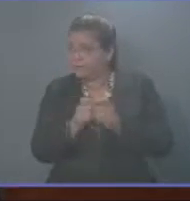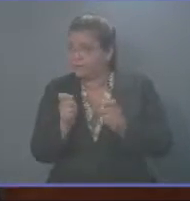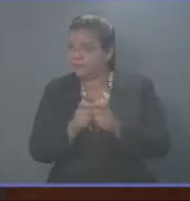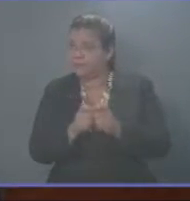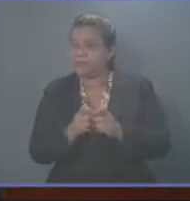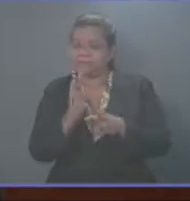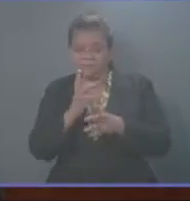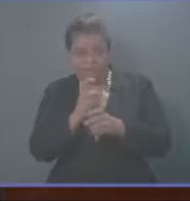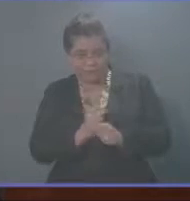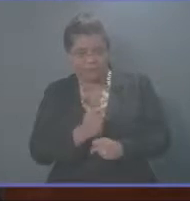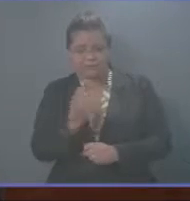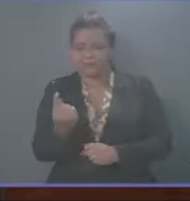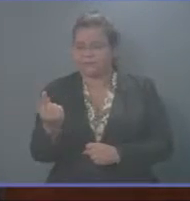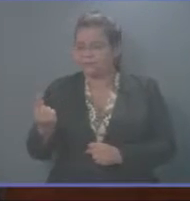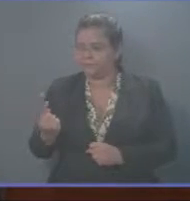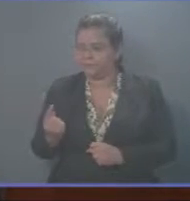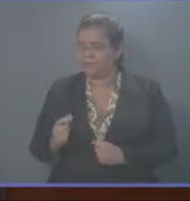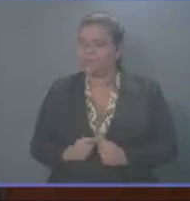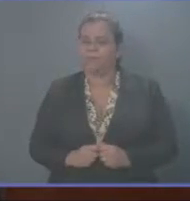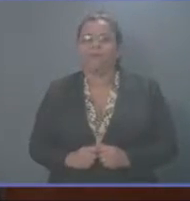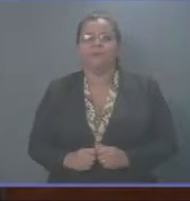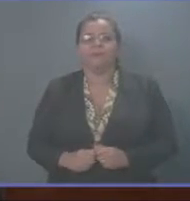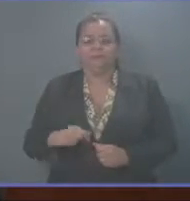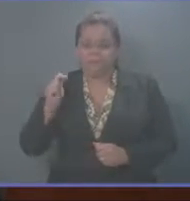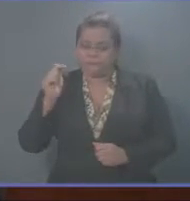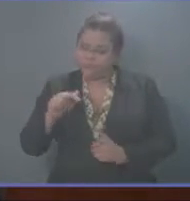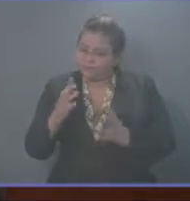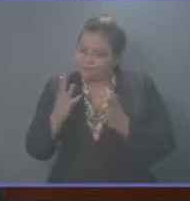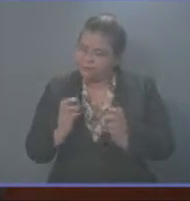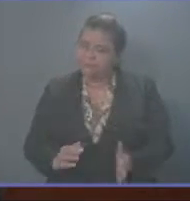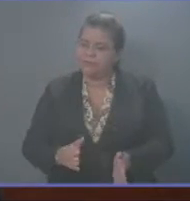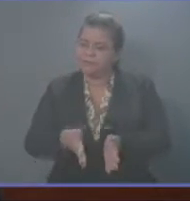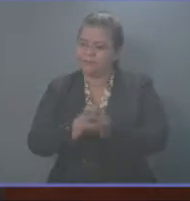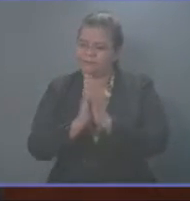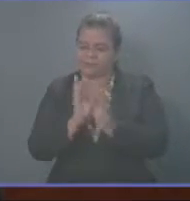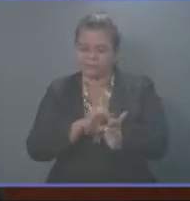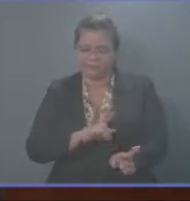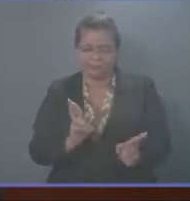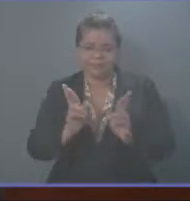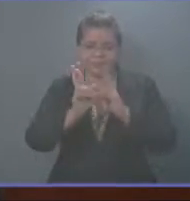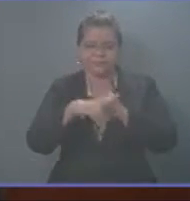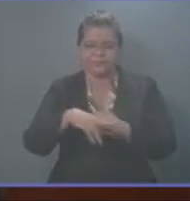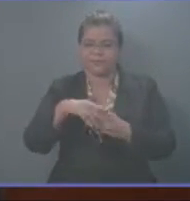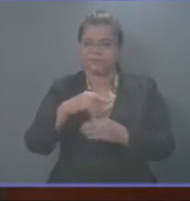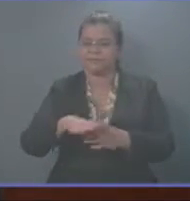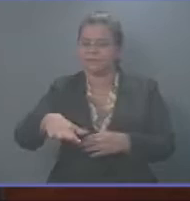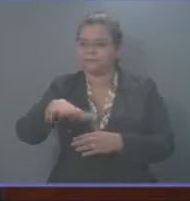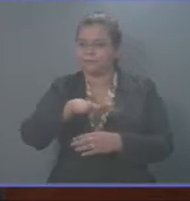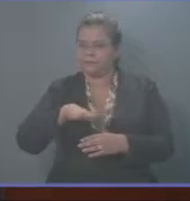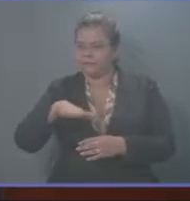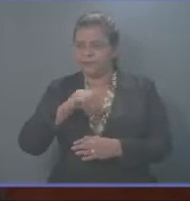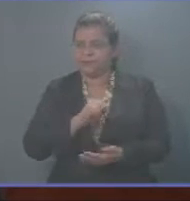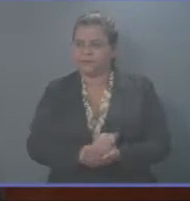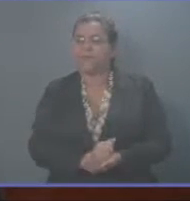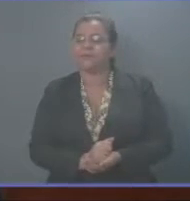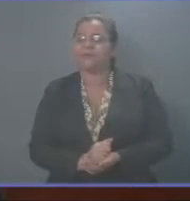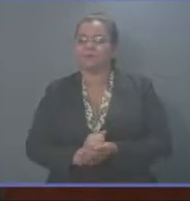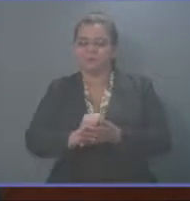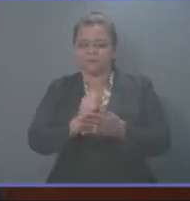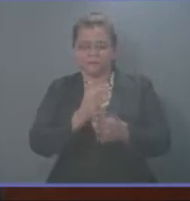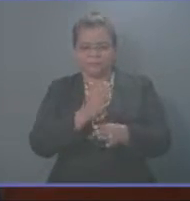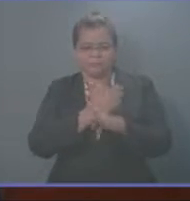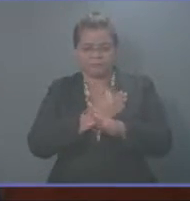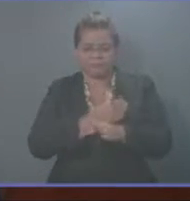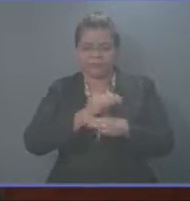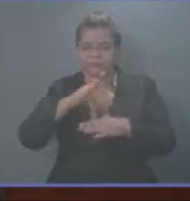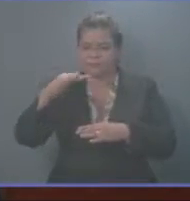la Seguridad Ciudadana, por lo que solicita la reforma presupuestaria al ramo de la Defensa Nacional y el ramo